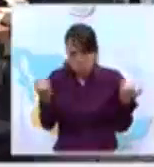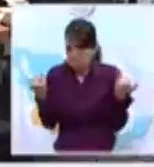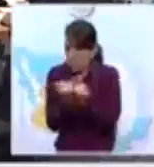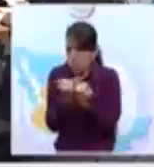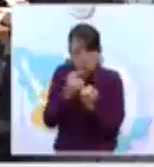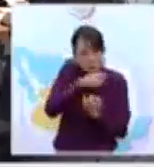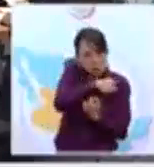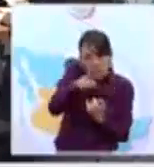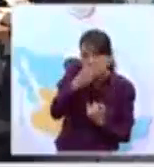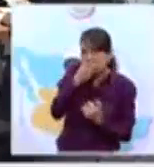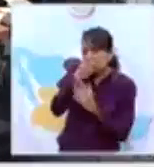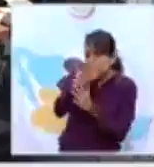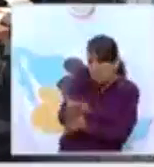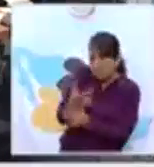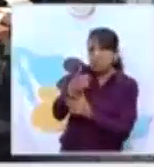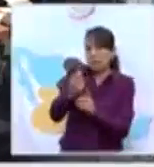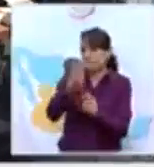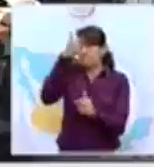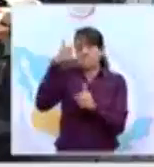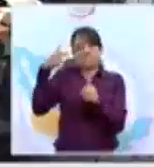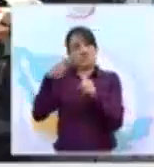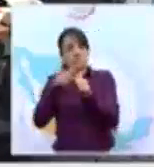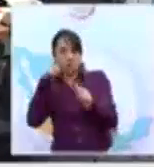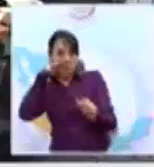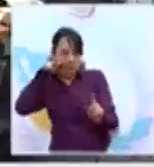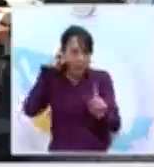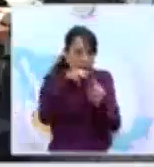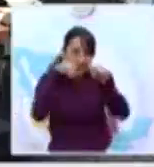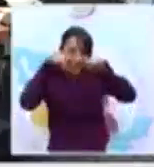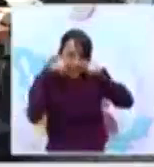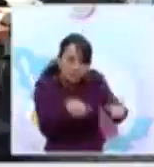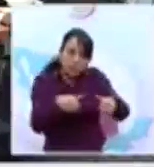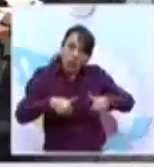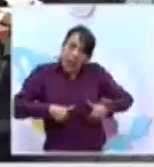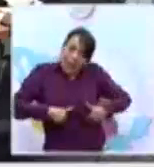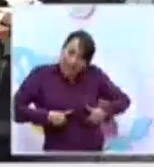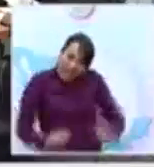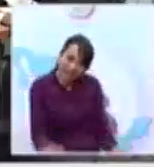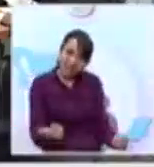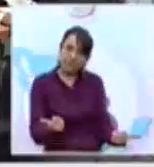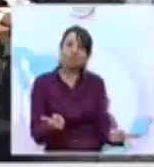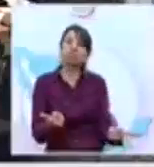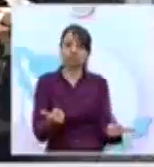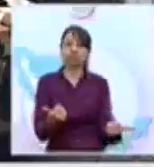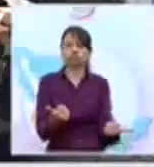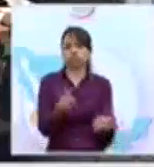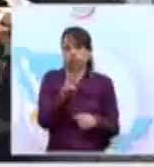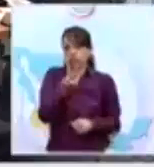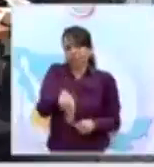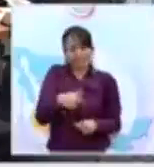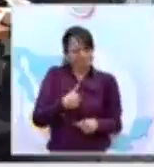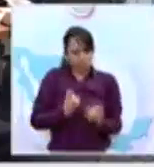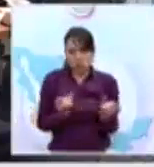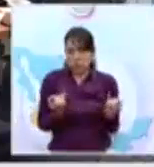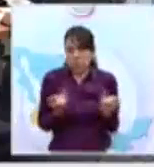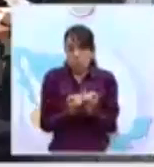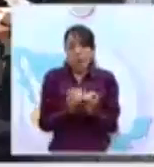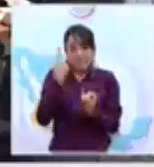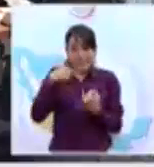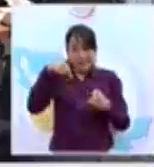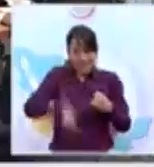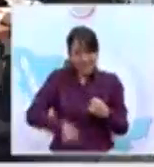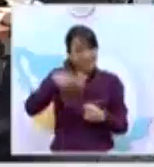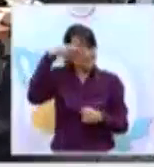y que este gobierno haya volteado los ojos a ver el hambre de este país, y eso lo